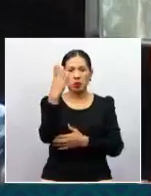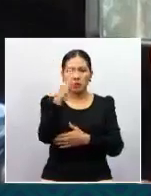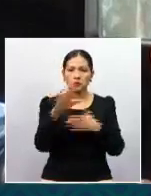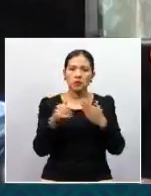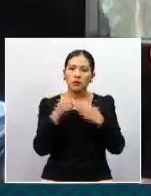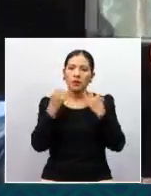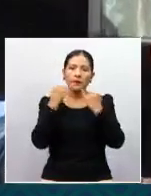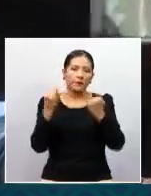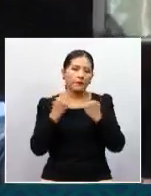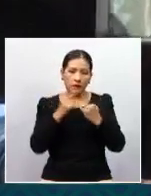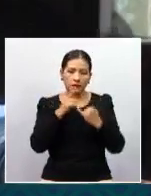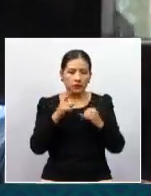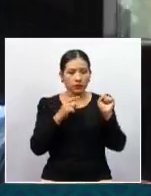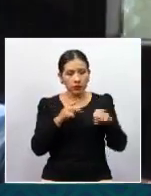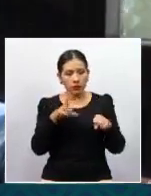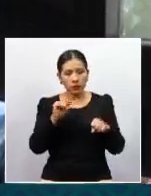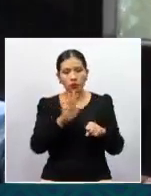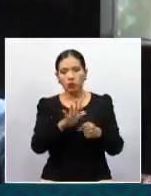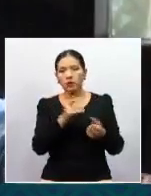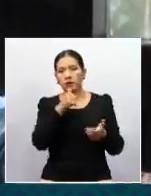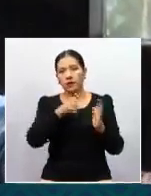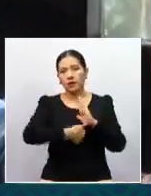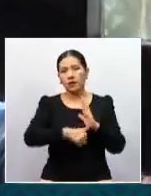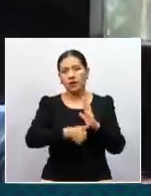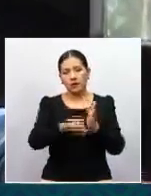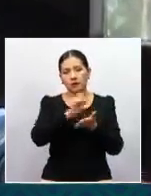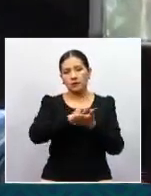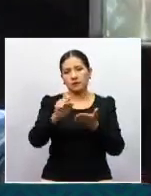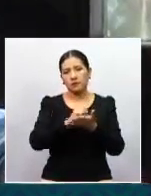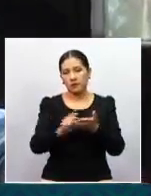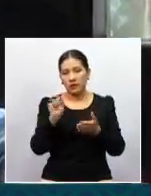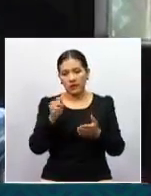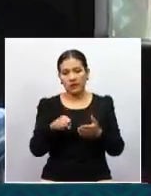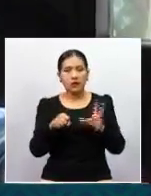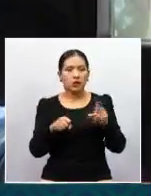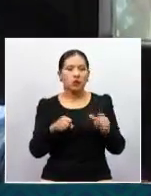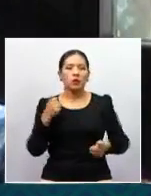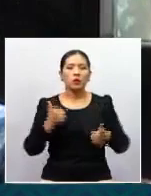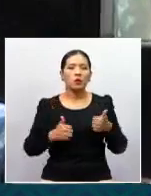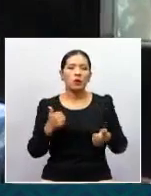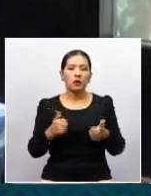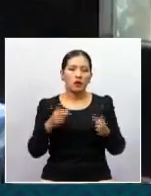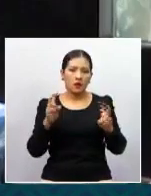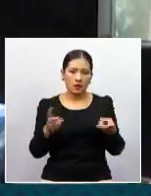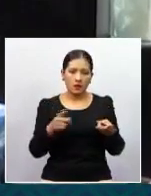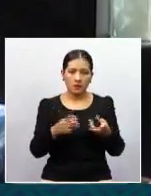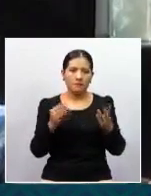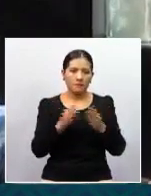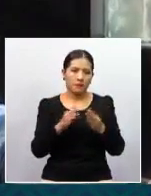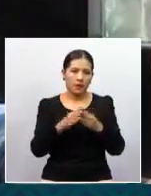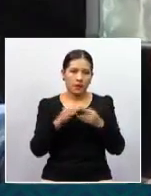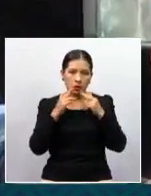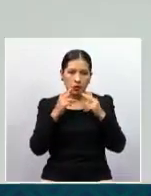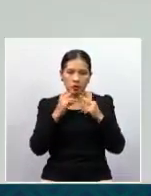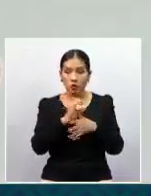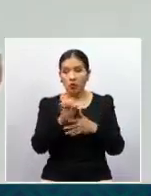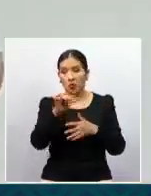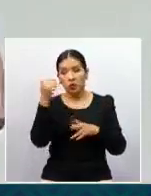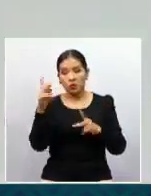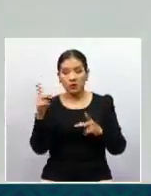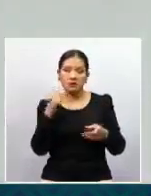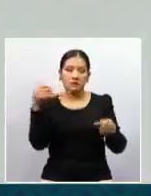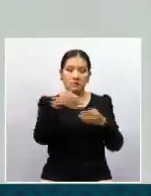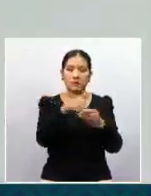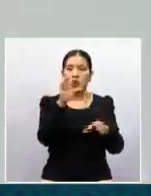estos informes que coadyuven en la investigación de que si él fue el sujeto que suscribió esta misiva o fue una tercera persona. Lamentó